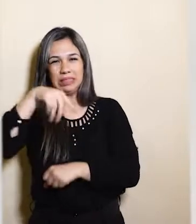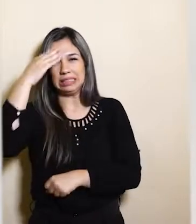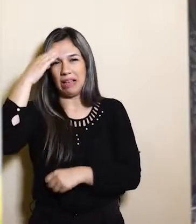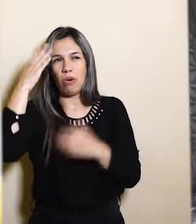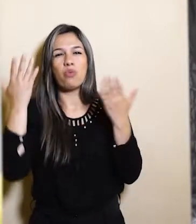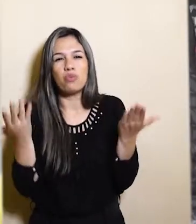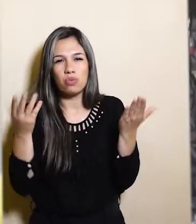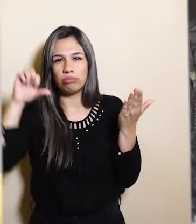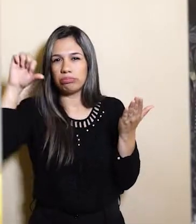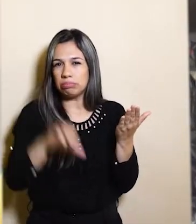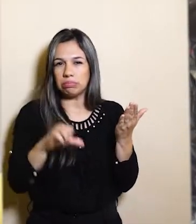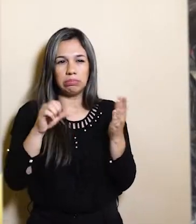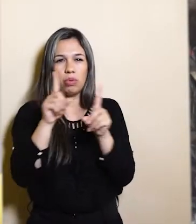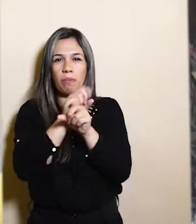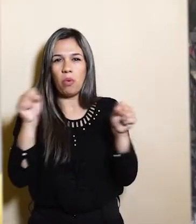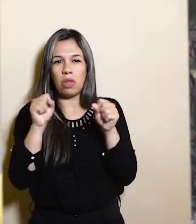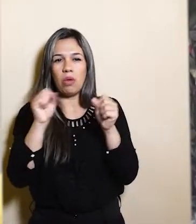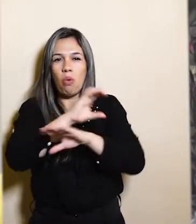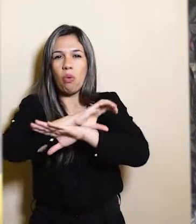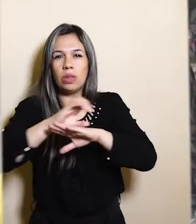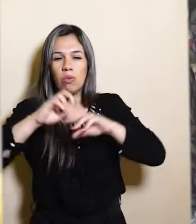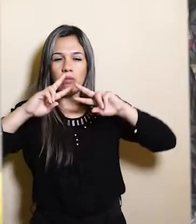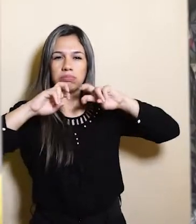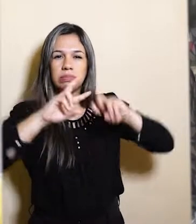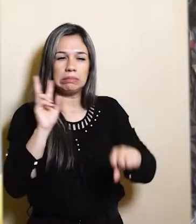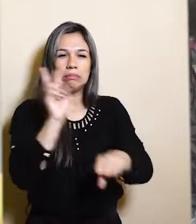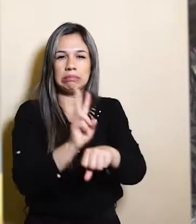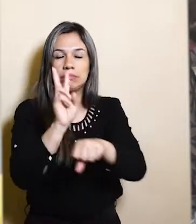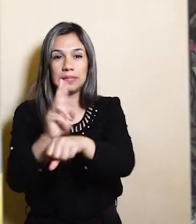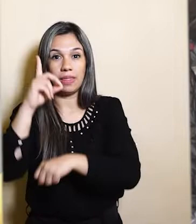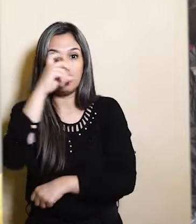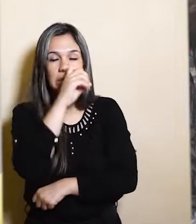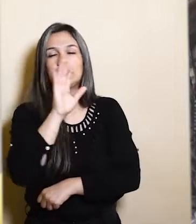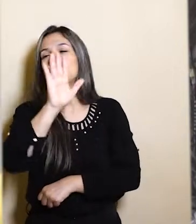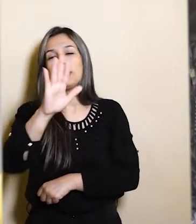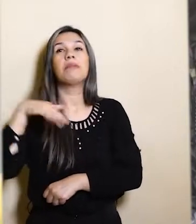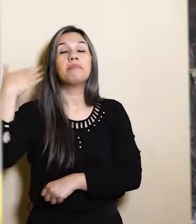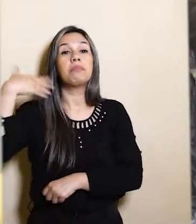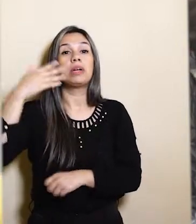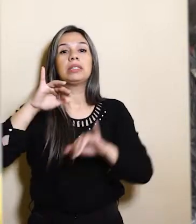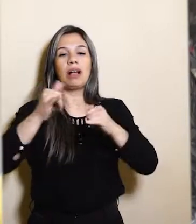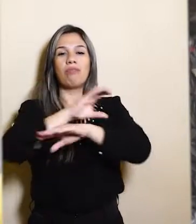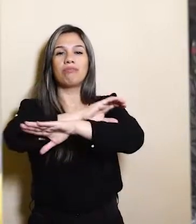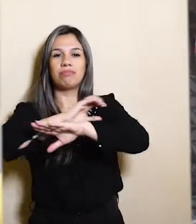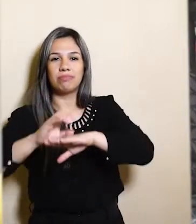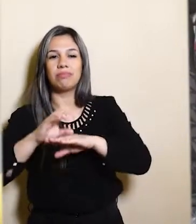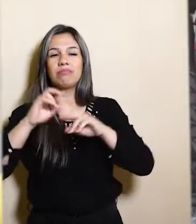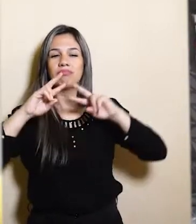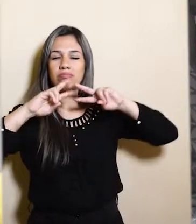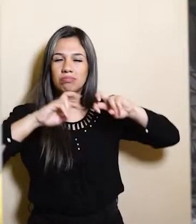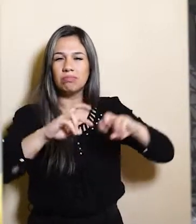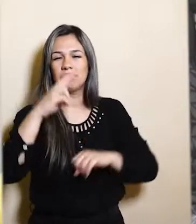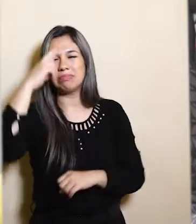previene de la posibilidad de seguir avanzando en el terreno, pero que continuamos con nuestra investigación, sobre todo de análisis